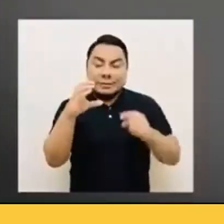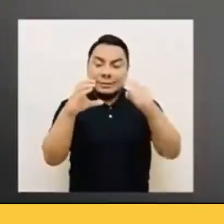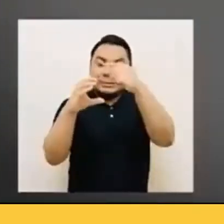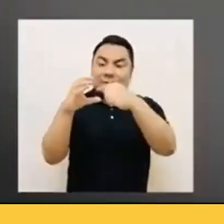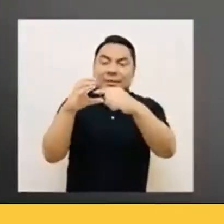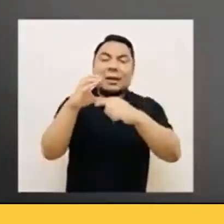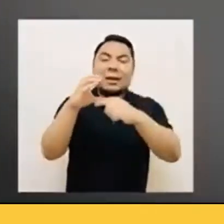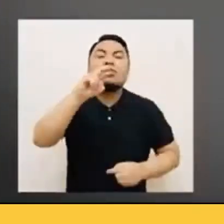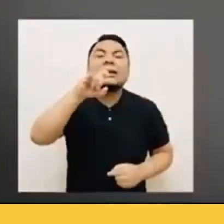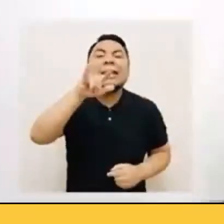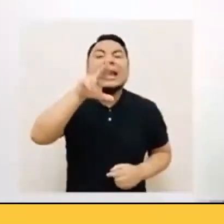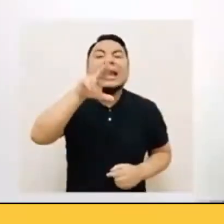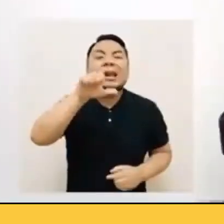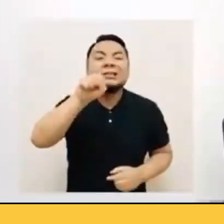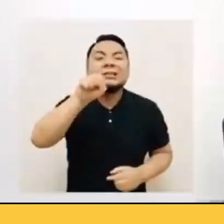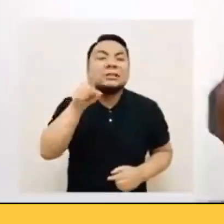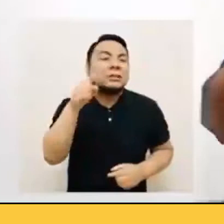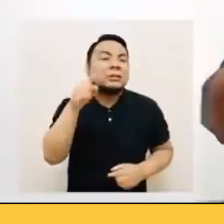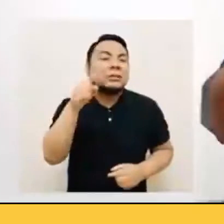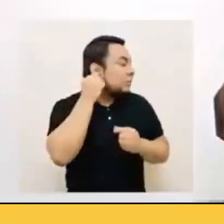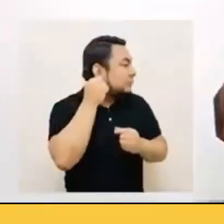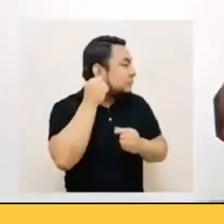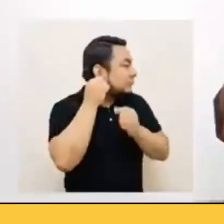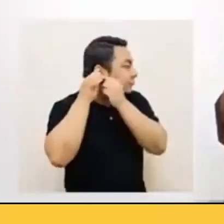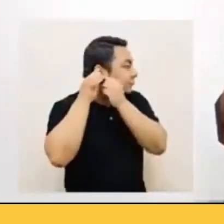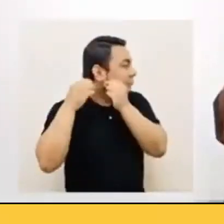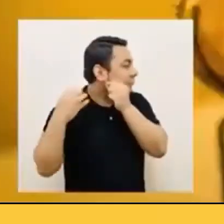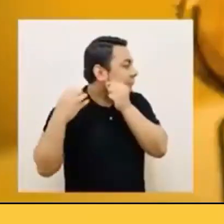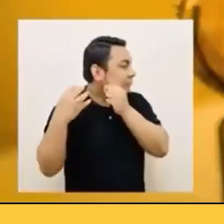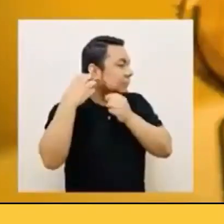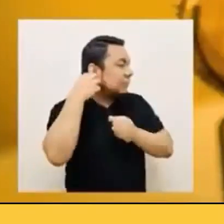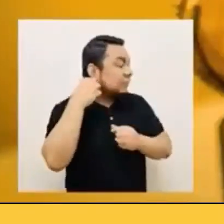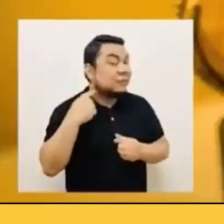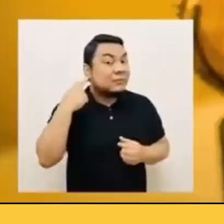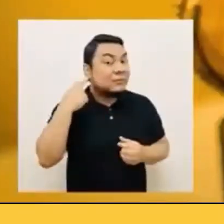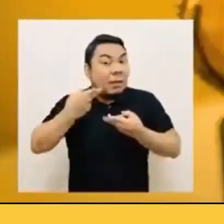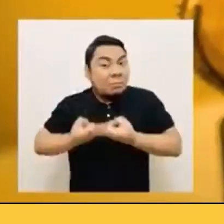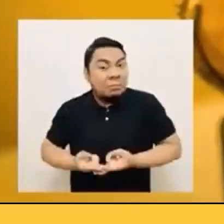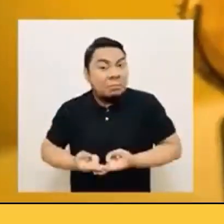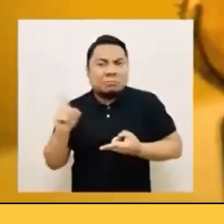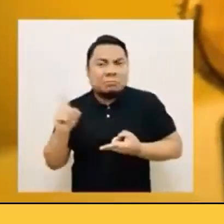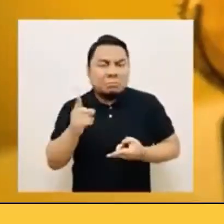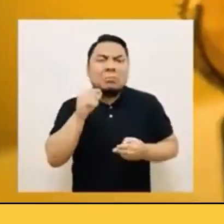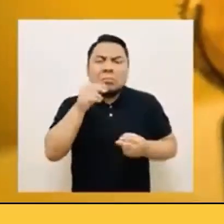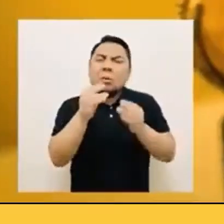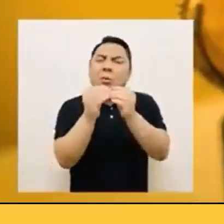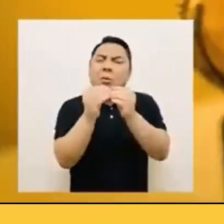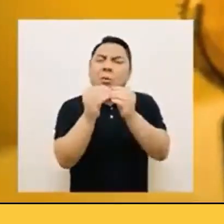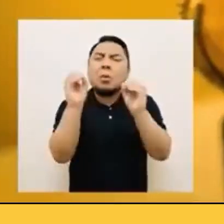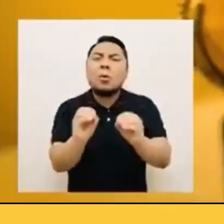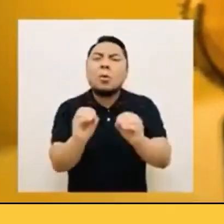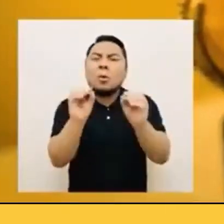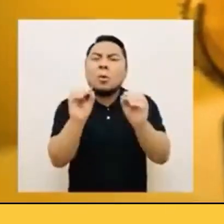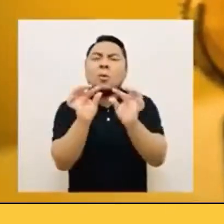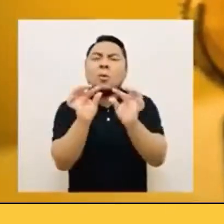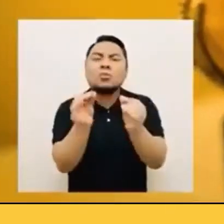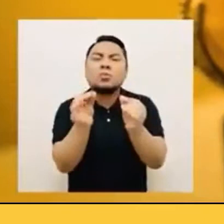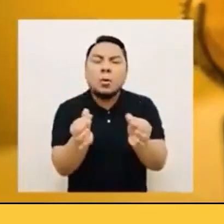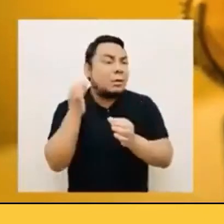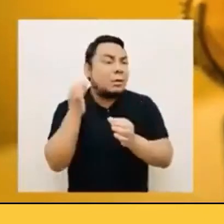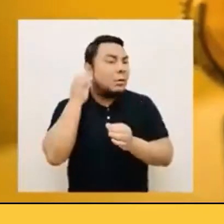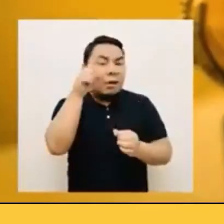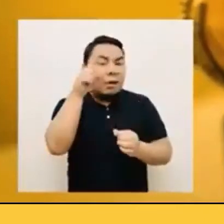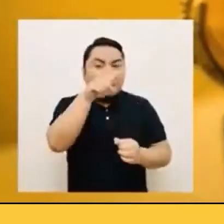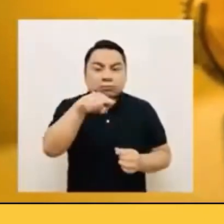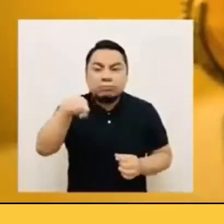les conoce como orejeras, ya que se insertan en el lóbulo de las orejas. No eran muy pesadas, ya que estaban hechas con láminas de oro, pero